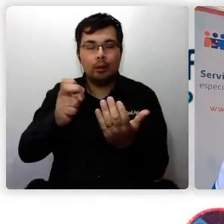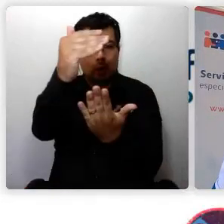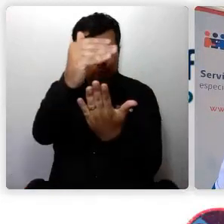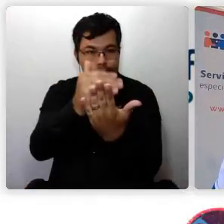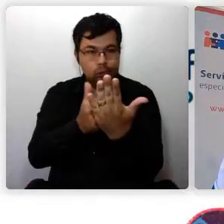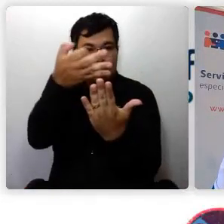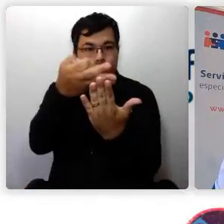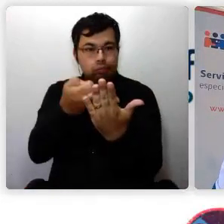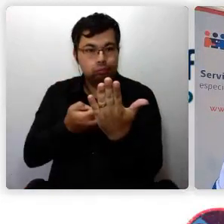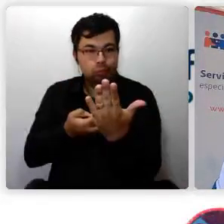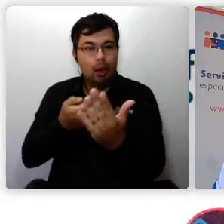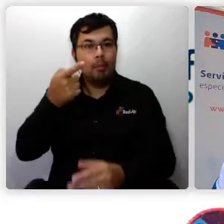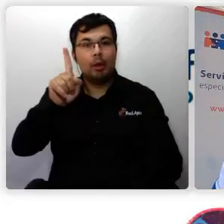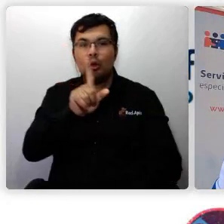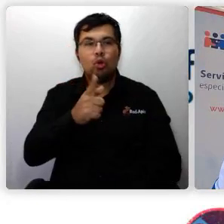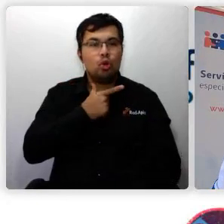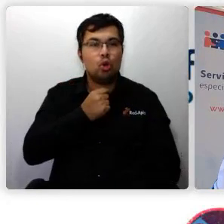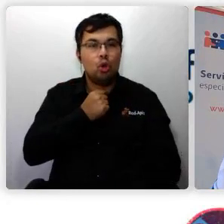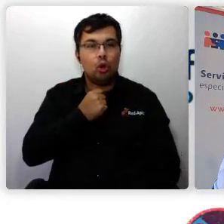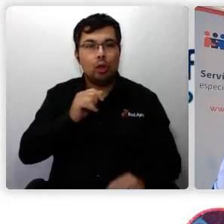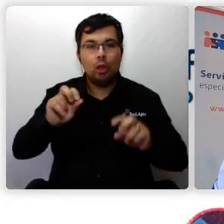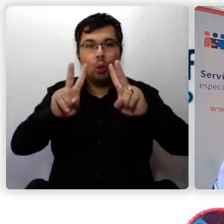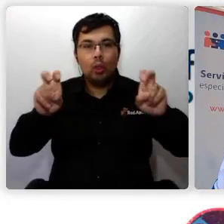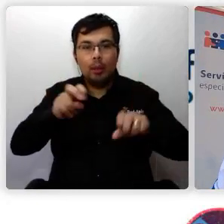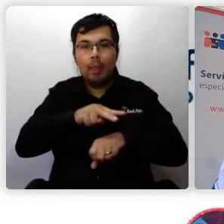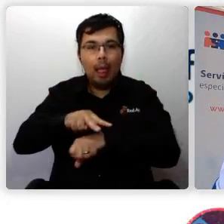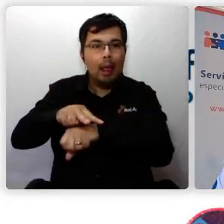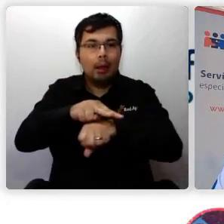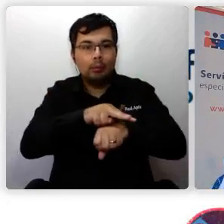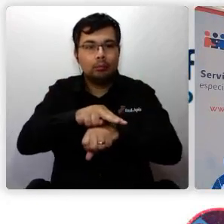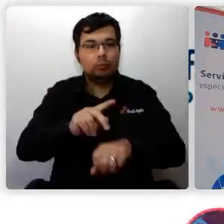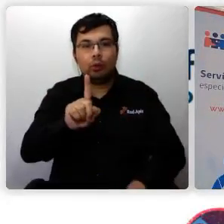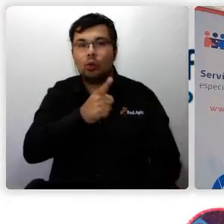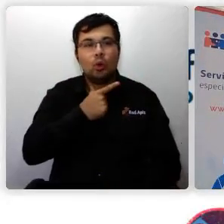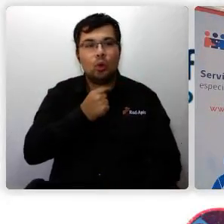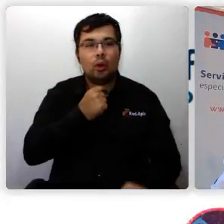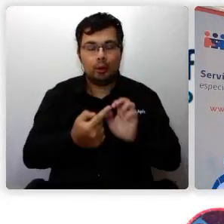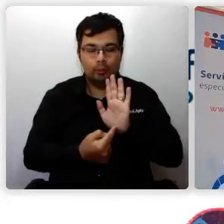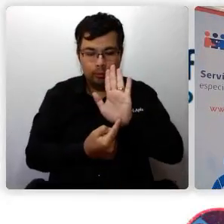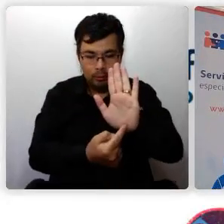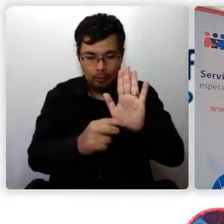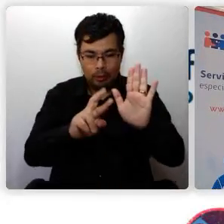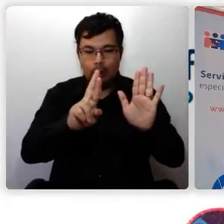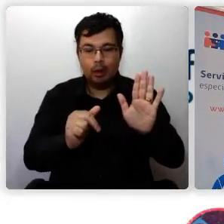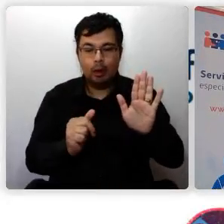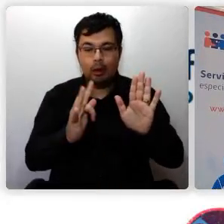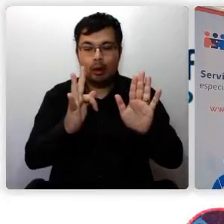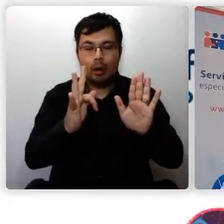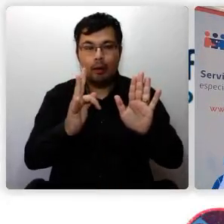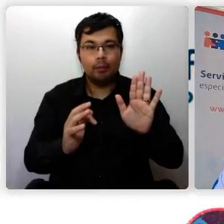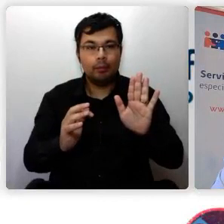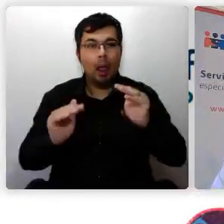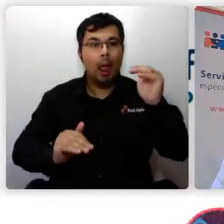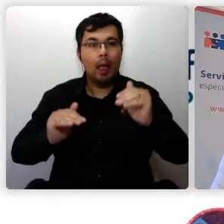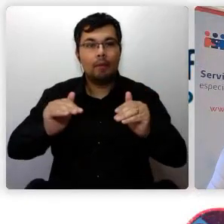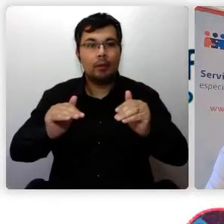pero no quiere llegar a una instancia administrativa, no quiere llegar a presentar una RAF que tiene ciertos plazos, a veces pueden ser muy